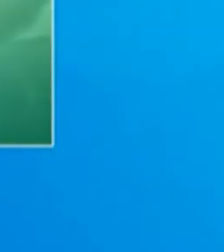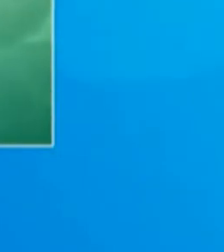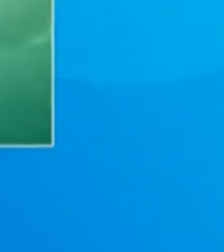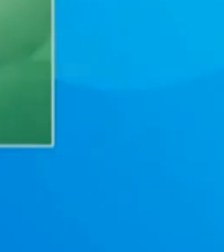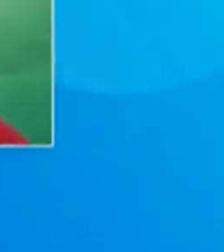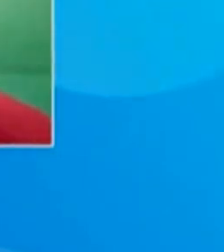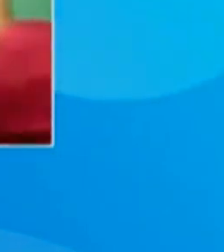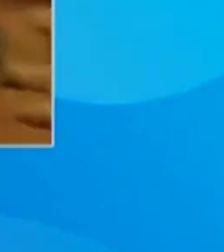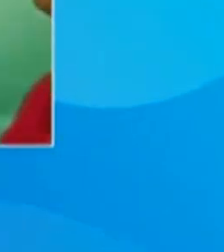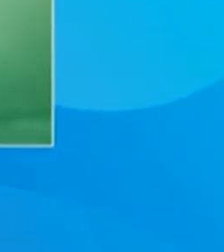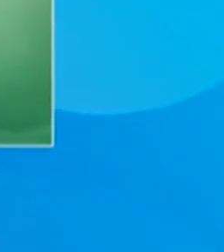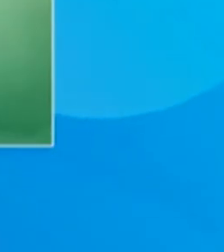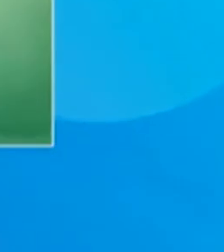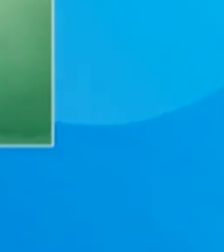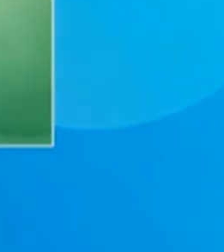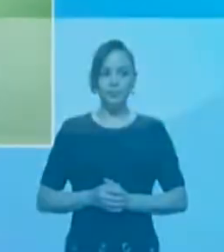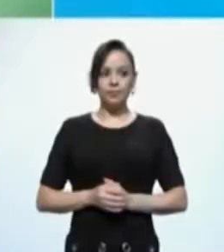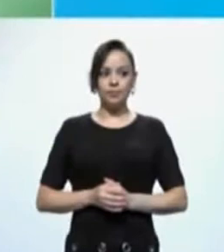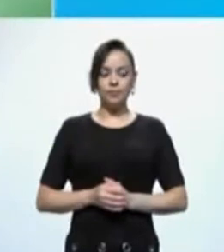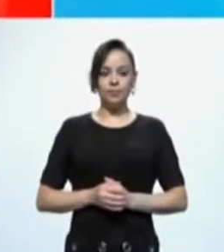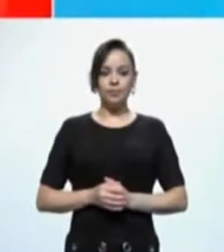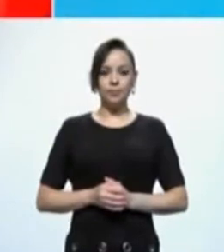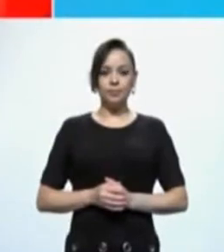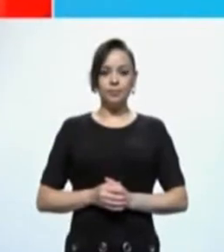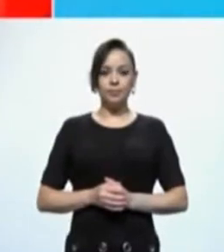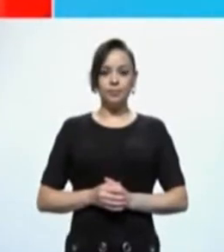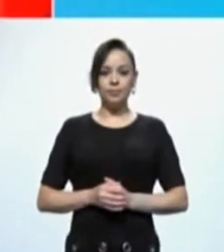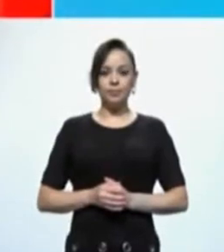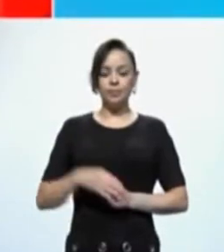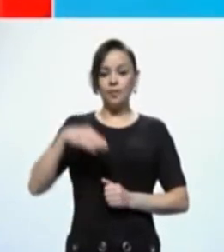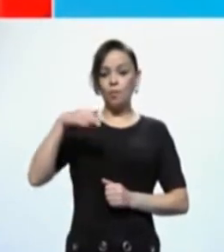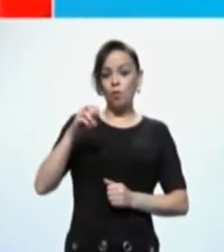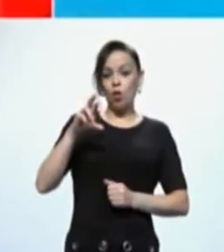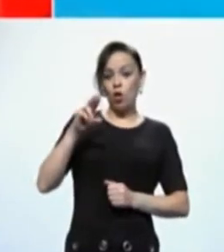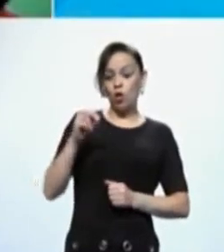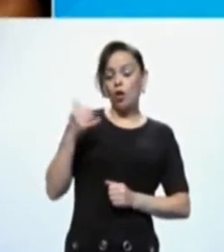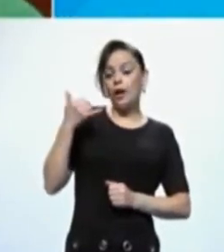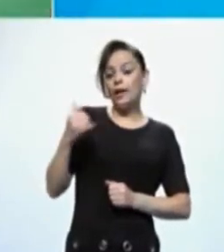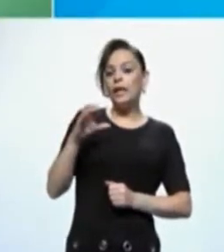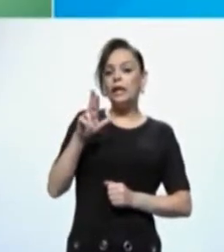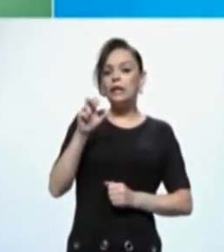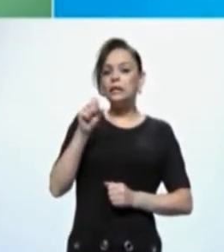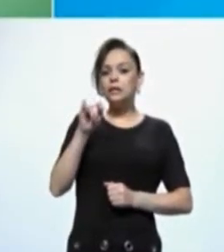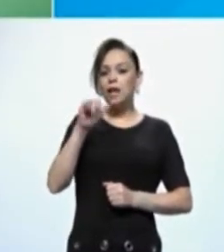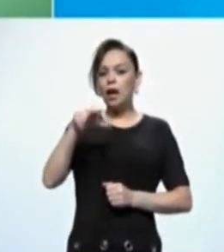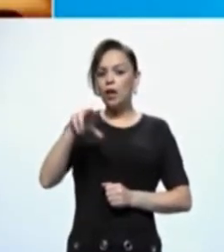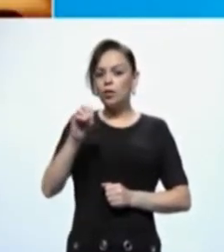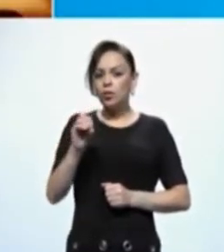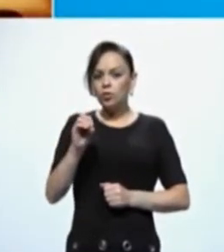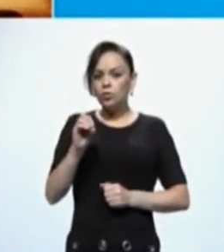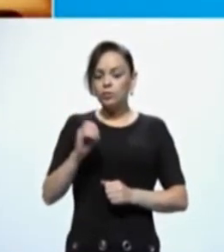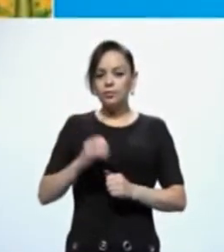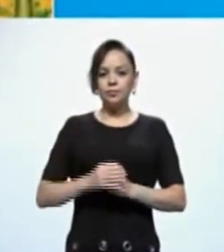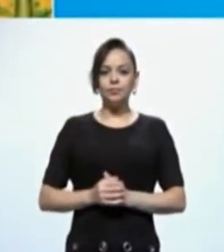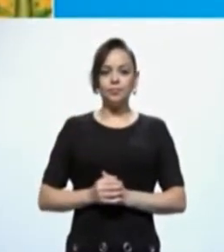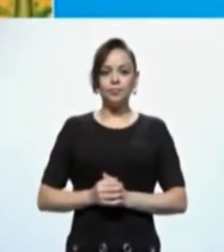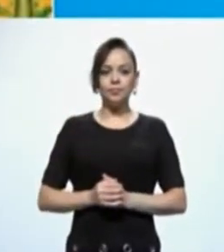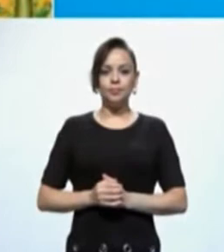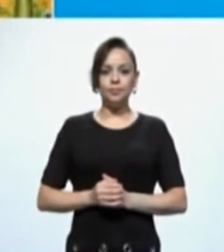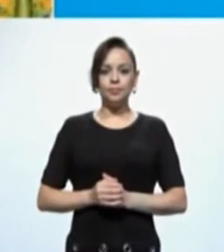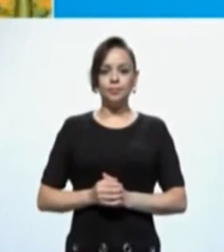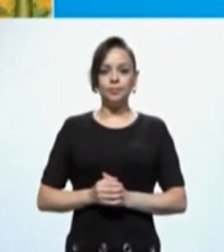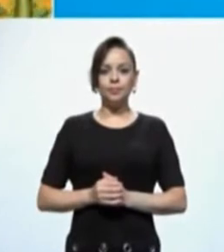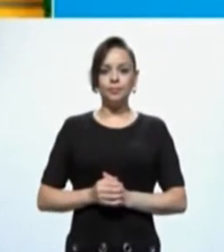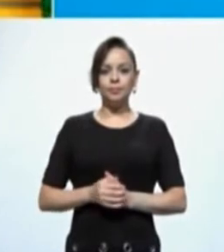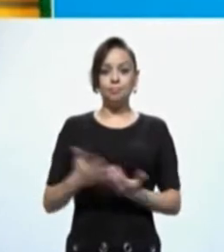Moro y Cristiano. Moro y Cristiano.